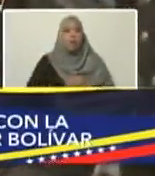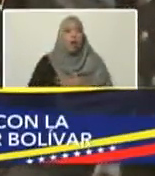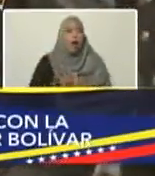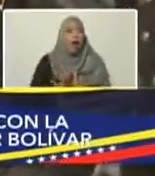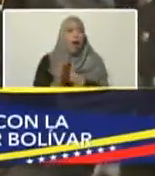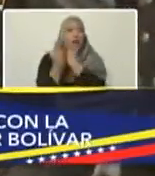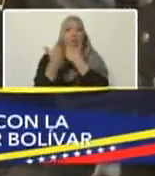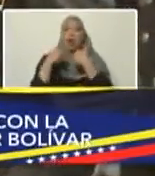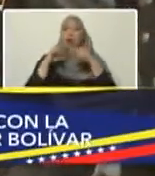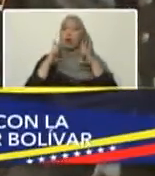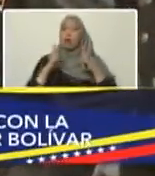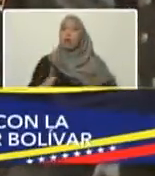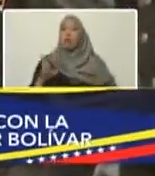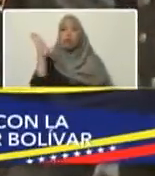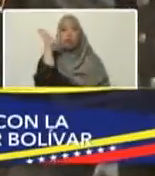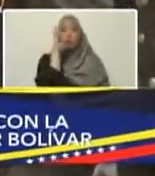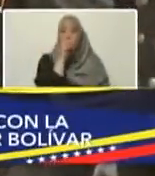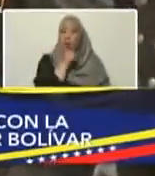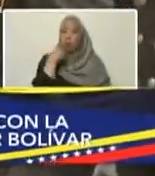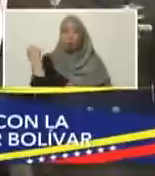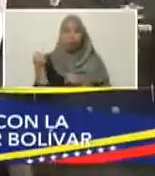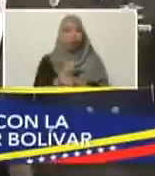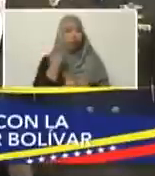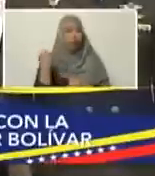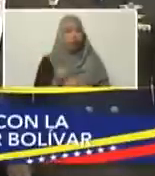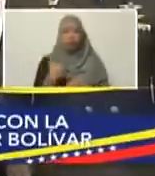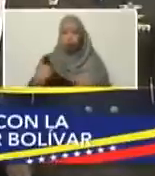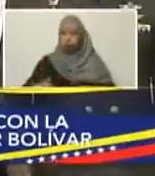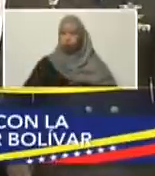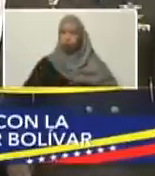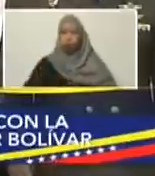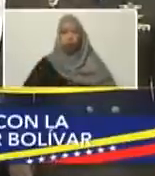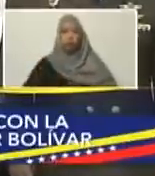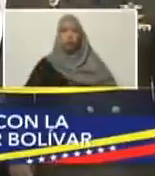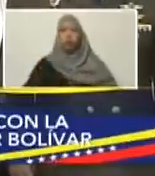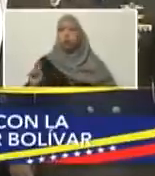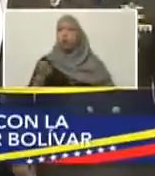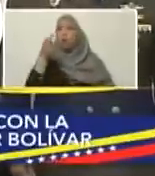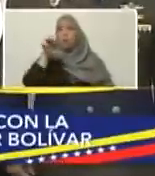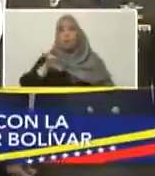almas, para trabajar incansablemente por una